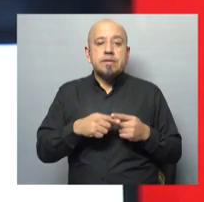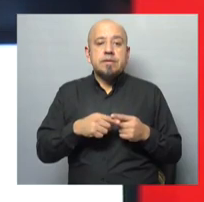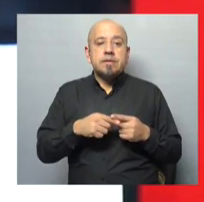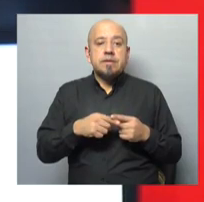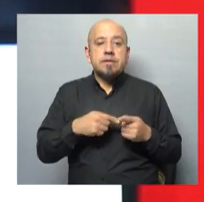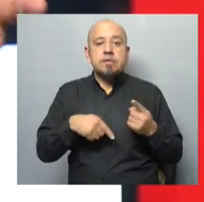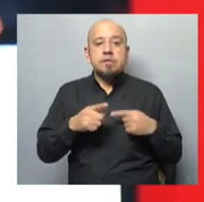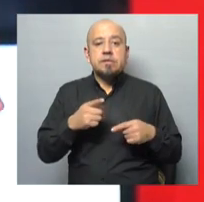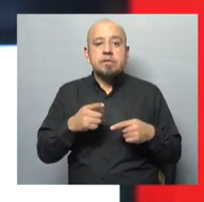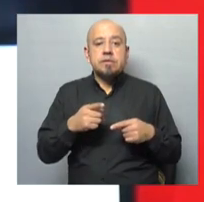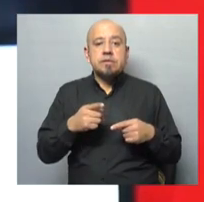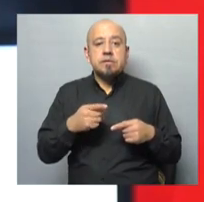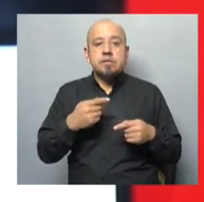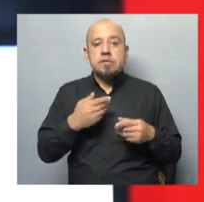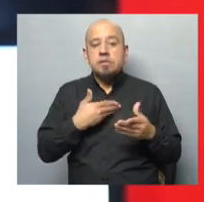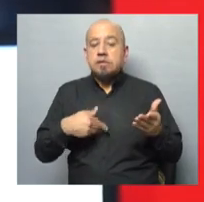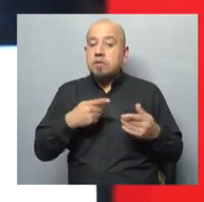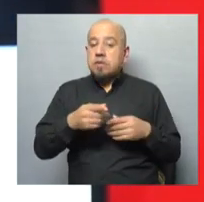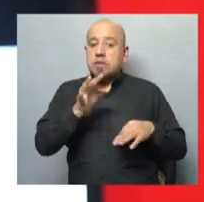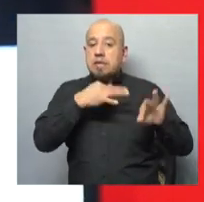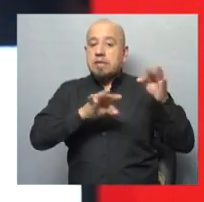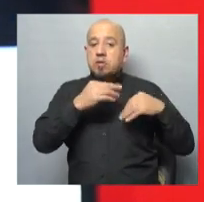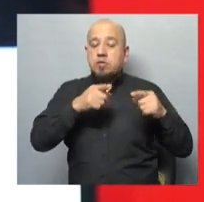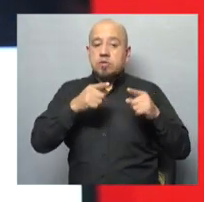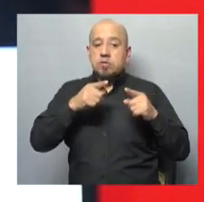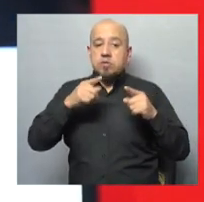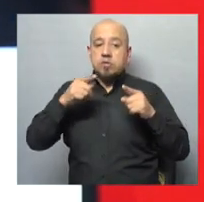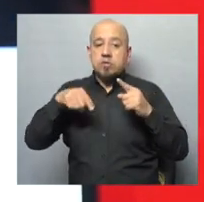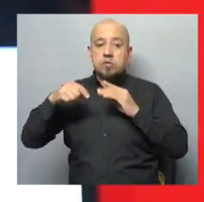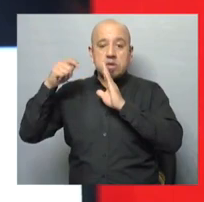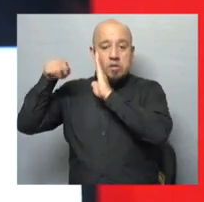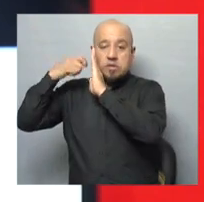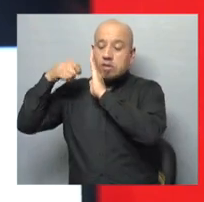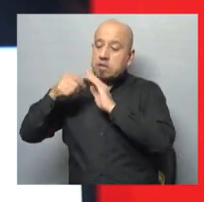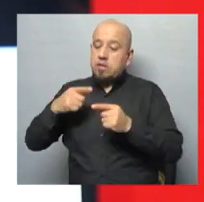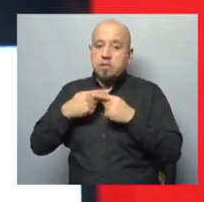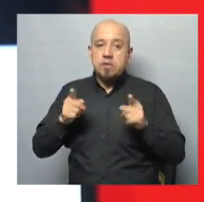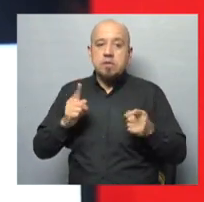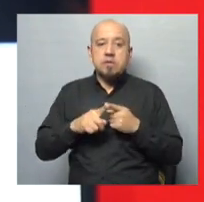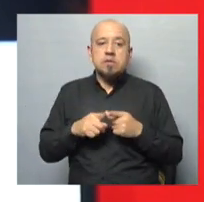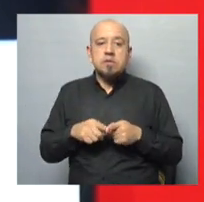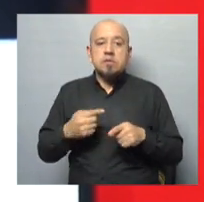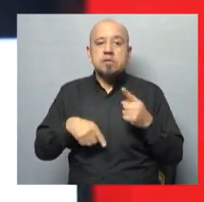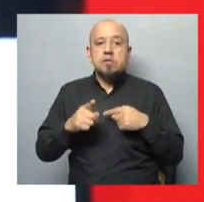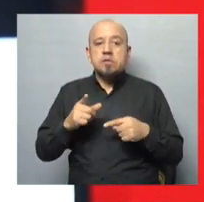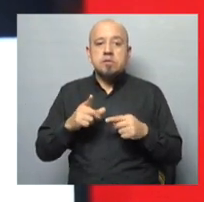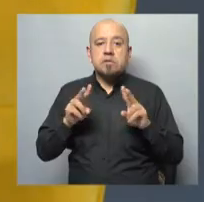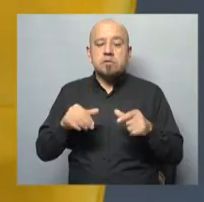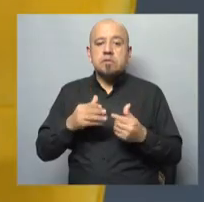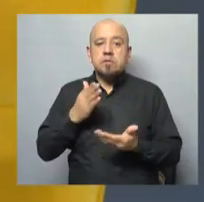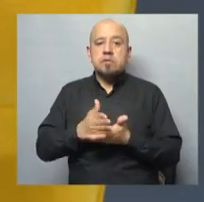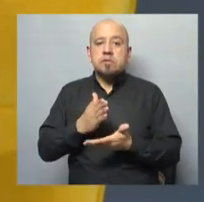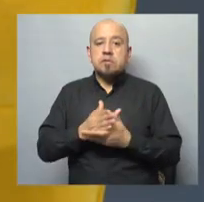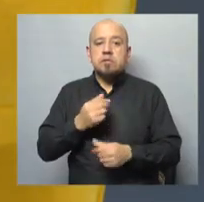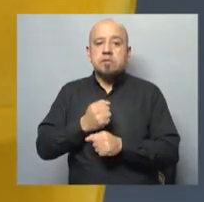dueño de voz en el teatro que en el audiovisual yo creo que sí pero también creo en los derechos laborales y me